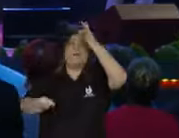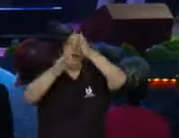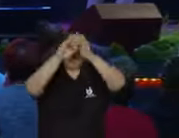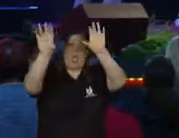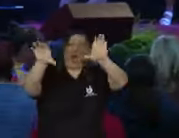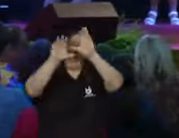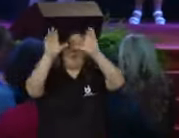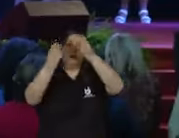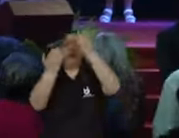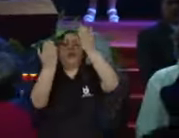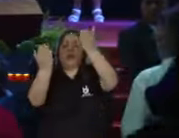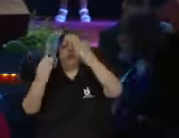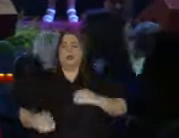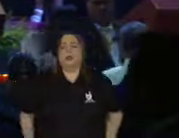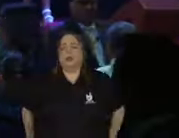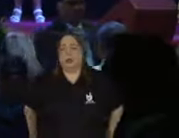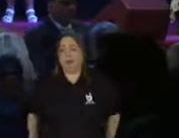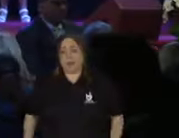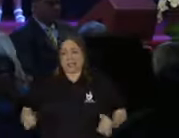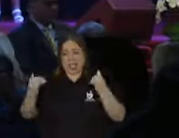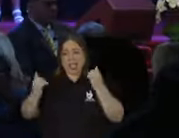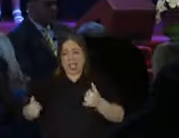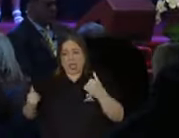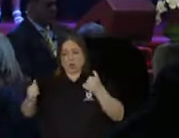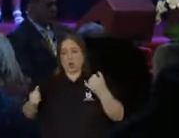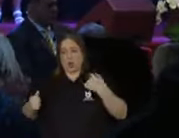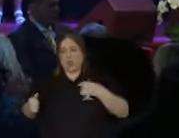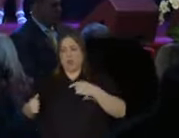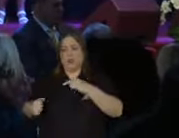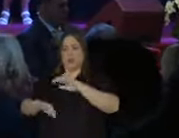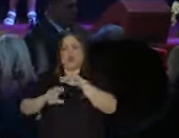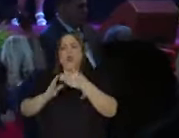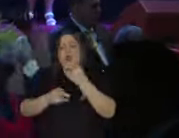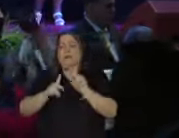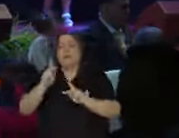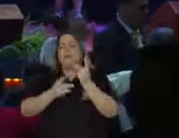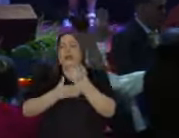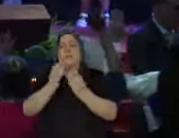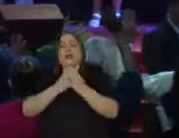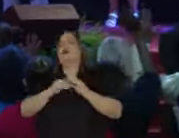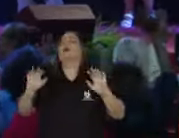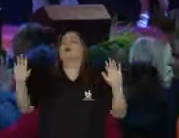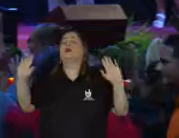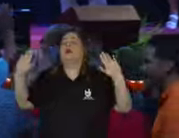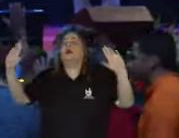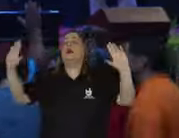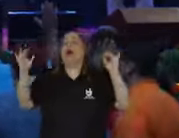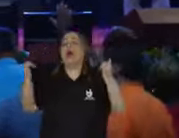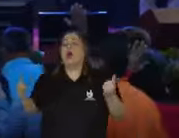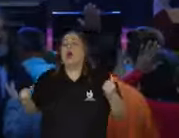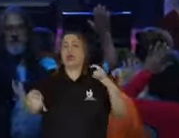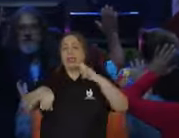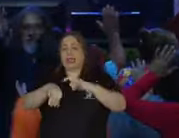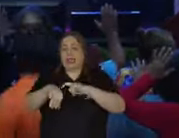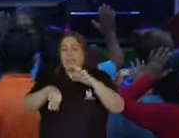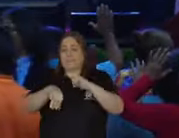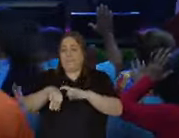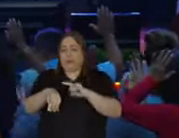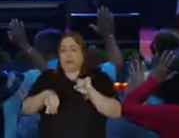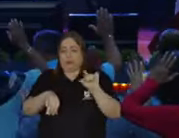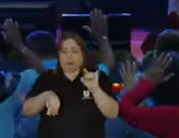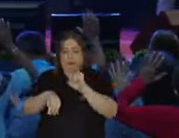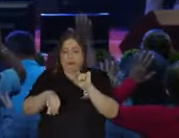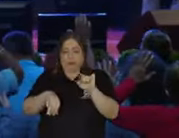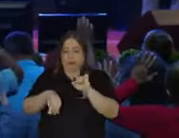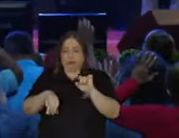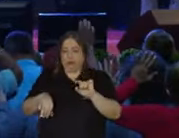Señor, ahora, todos orando, levante sus manos al cielo. Este es el momento que usted tiene que tomar o